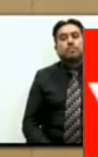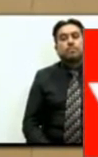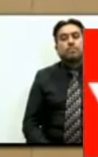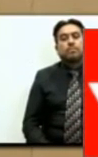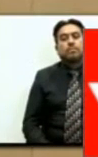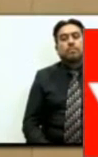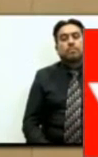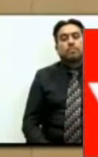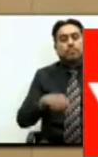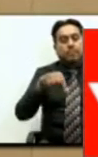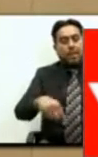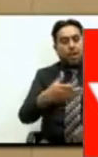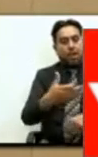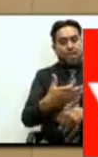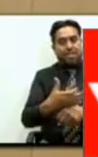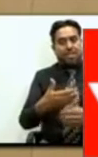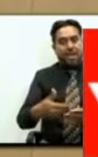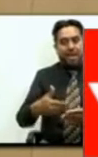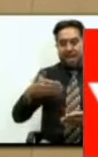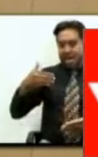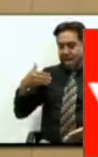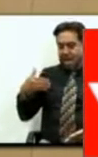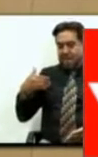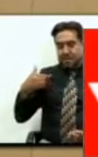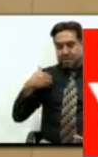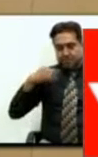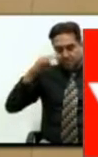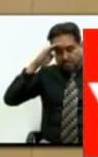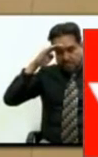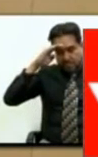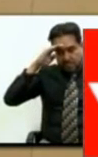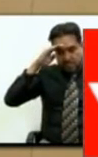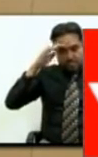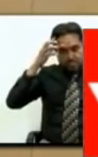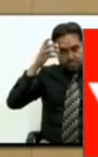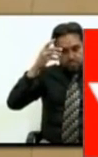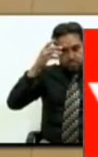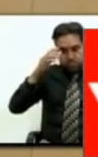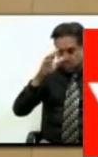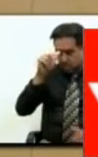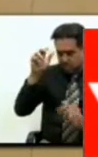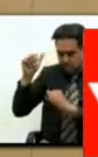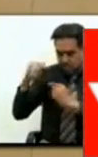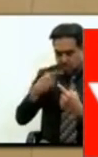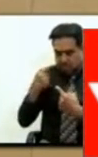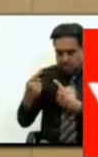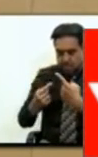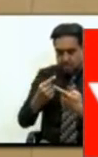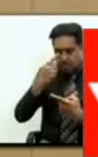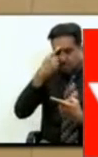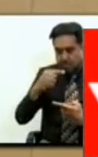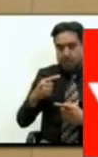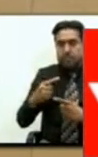previas a este punto de acuerdo intentando ejercer el consenso el diálogo y la negociación